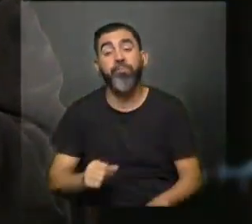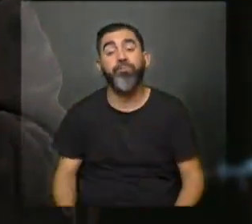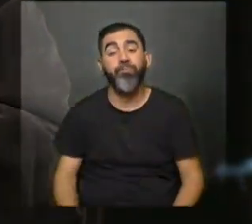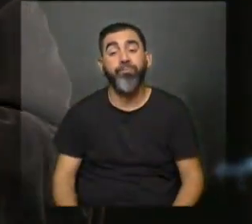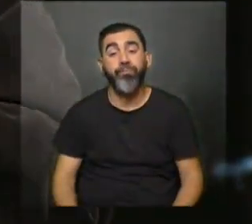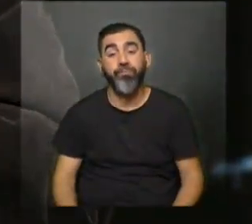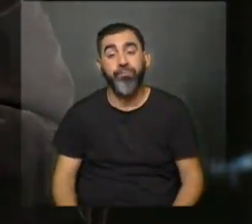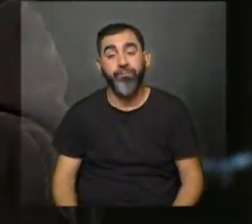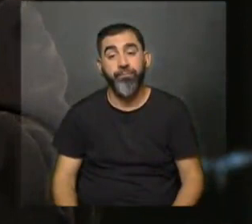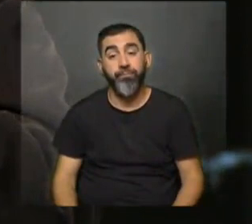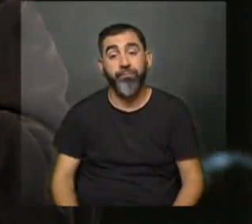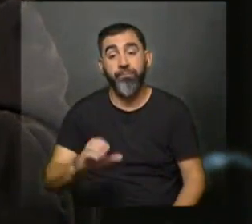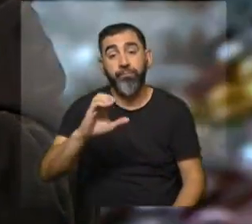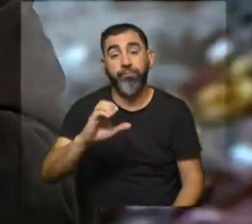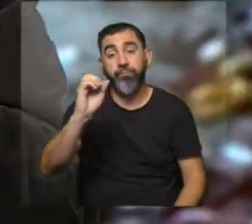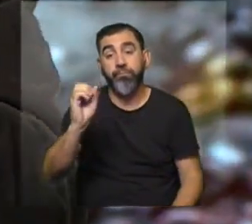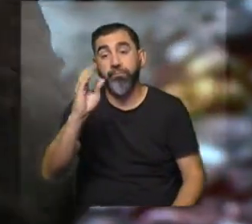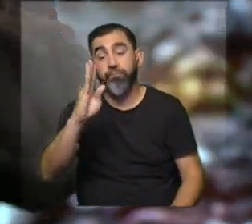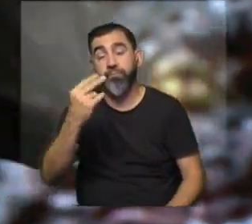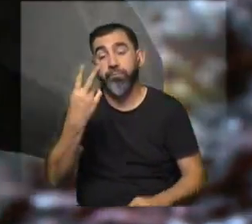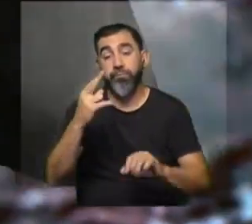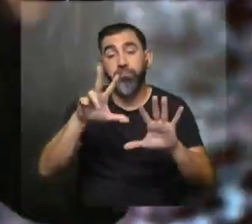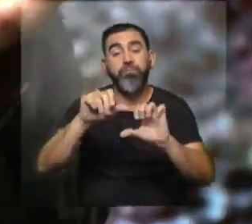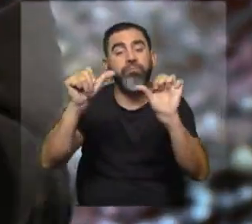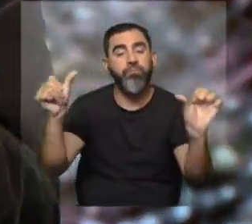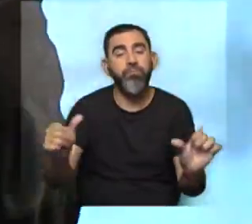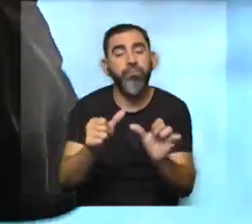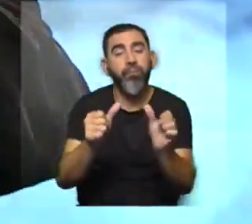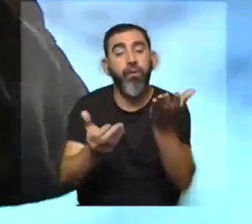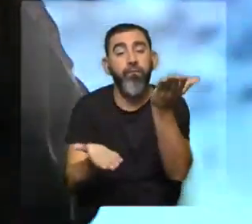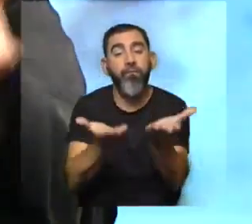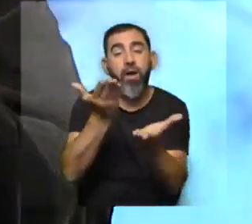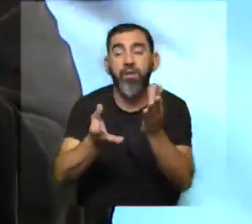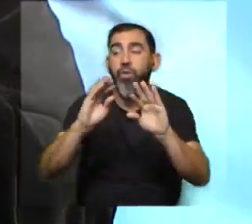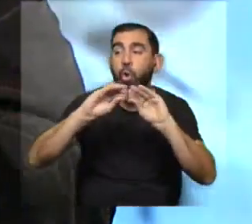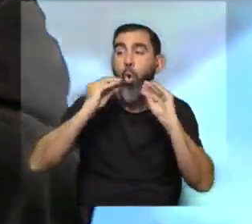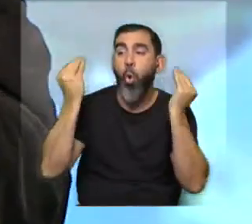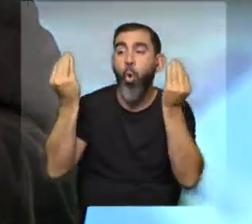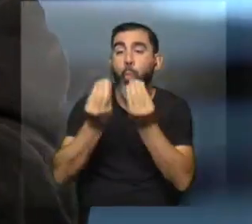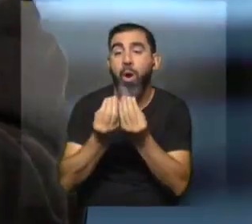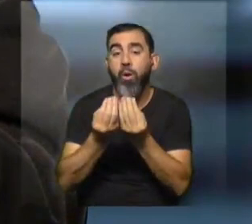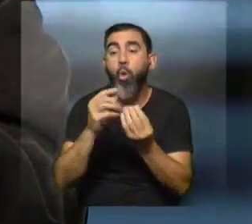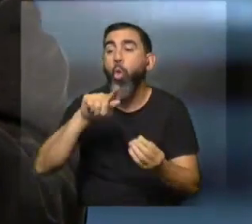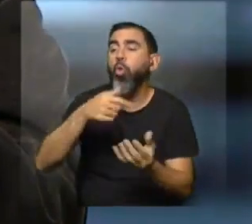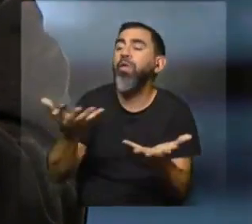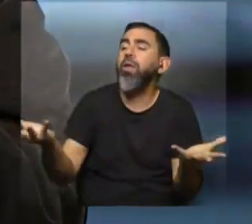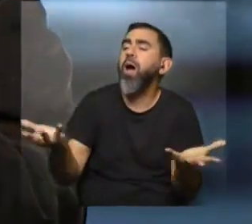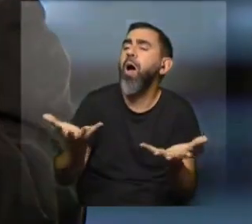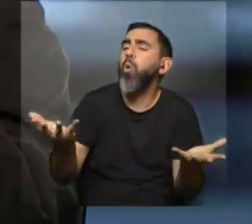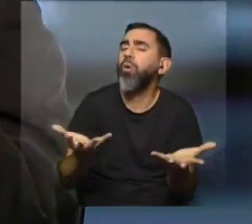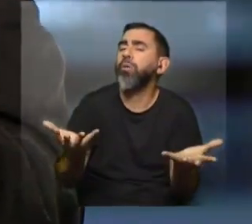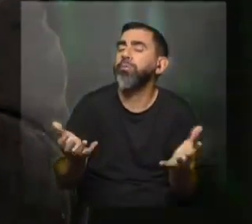Y bueno, y en esta COP28 lo que se va a hacer es justamente hacer un balance global. Bueno, ¿dónde estamos parados?